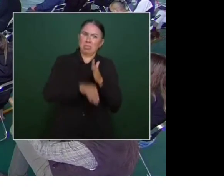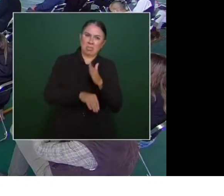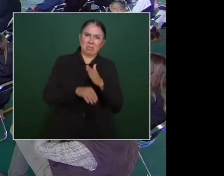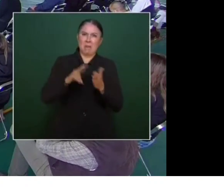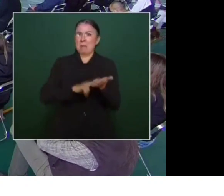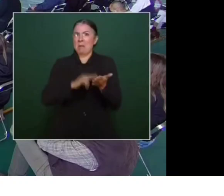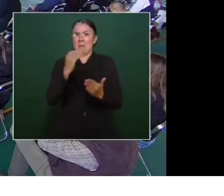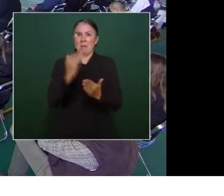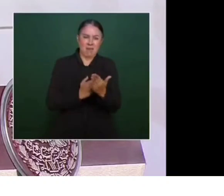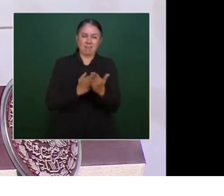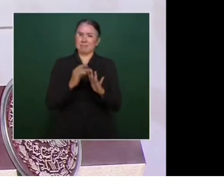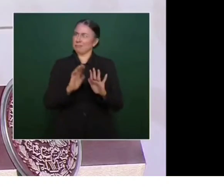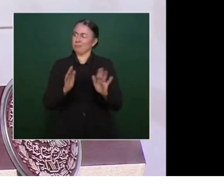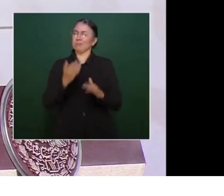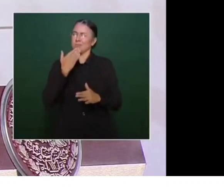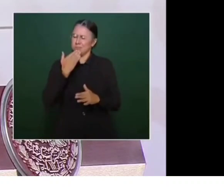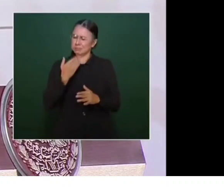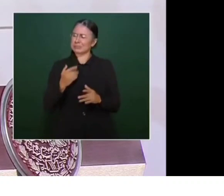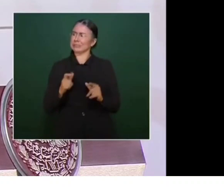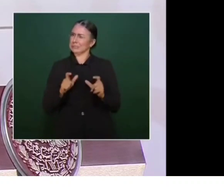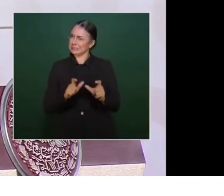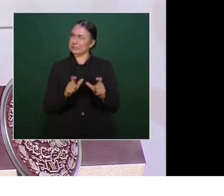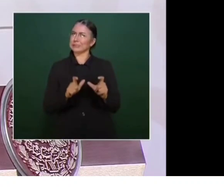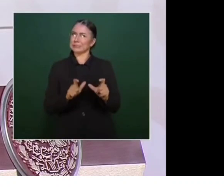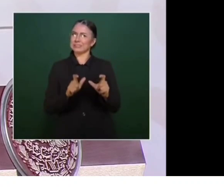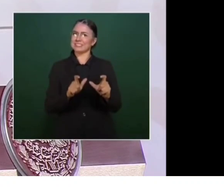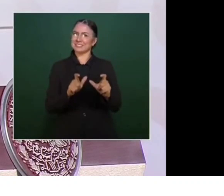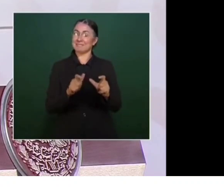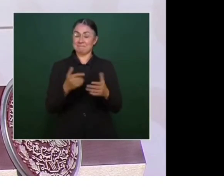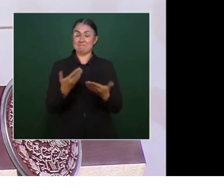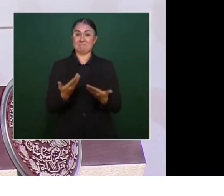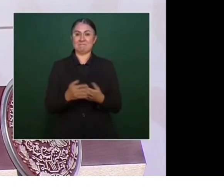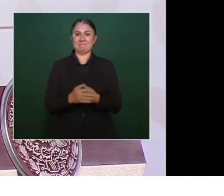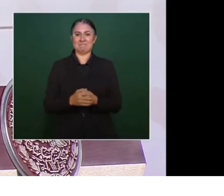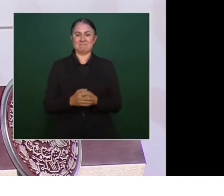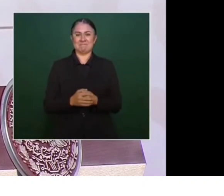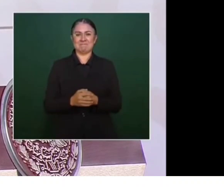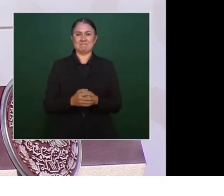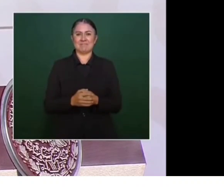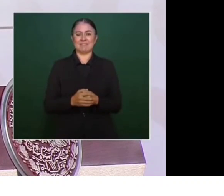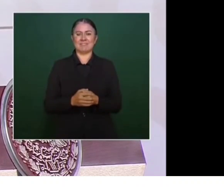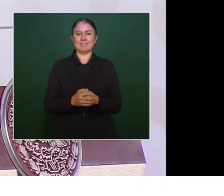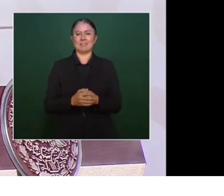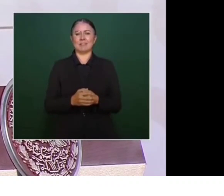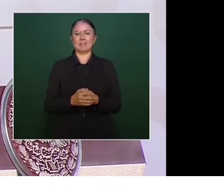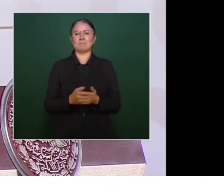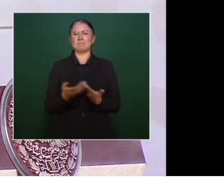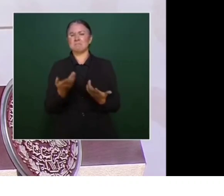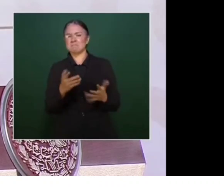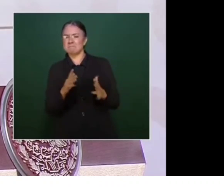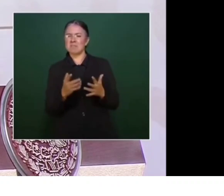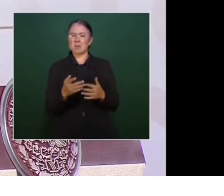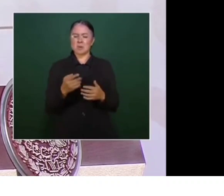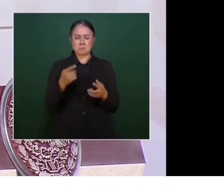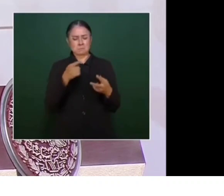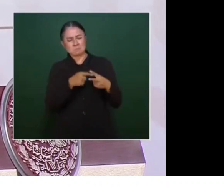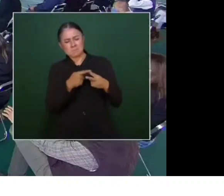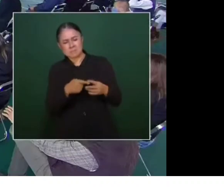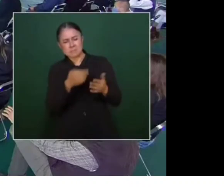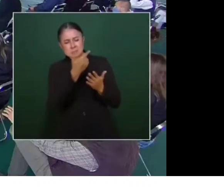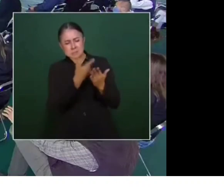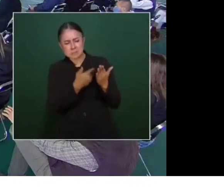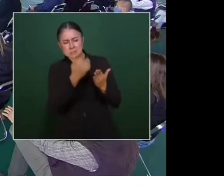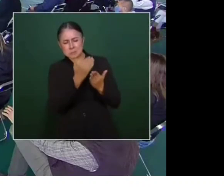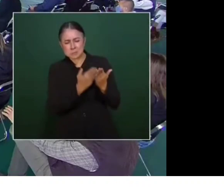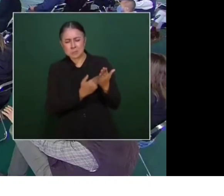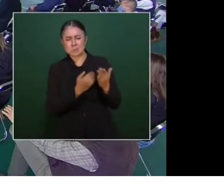sí, es. Se calculan 800 millones para este. Se calculan 800, sí. Estamos cerca de